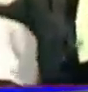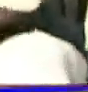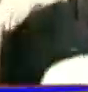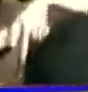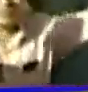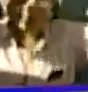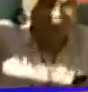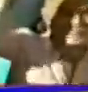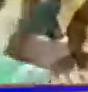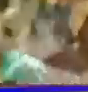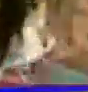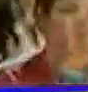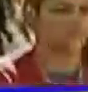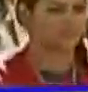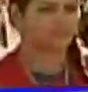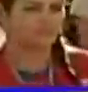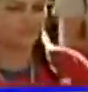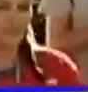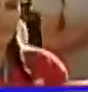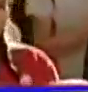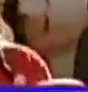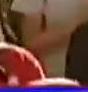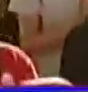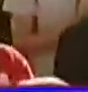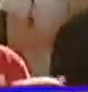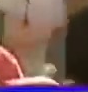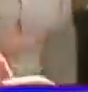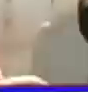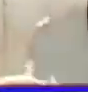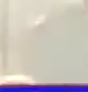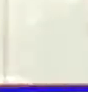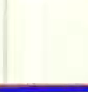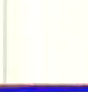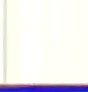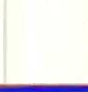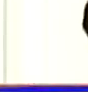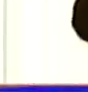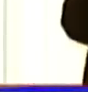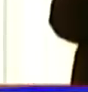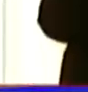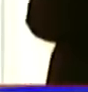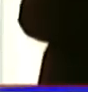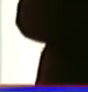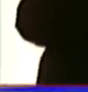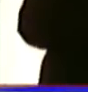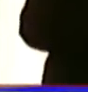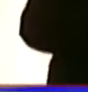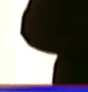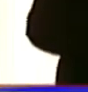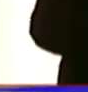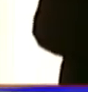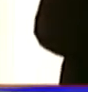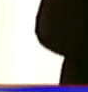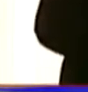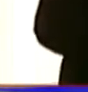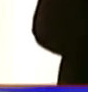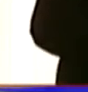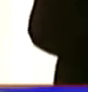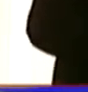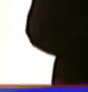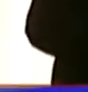grandeza. Ciudad de luces, remanso de belleza, que alegre luce cual pesebre